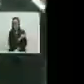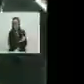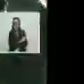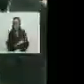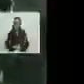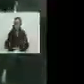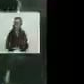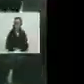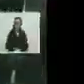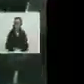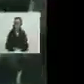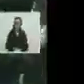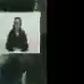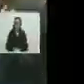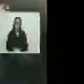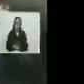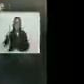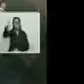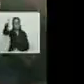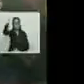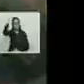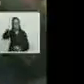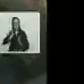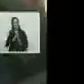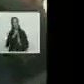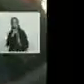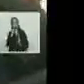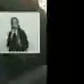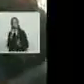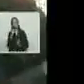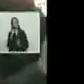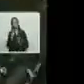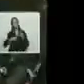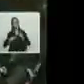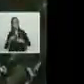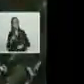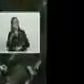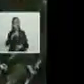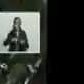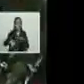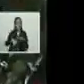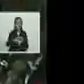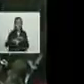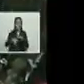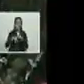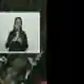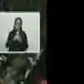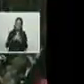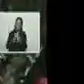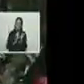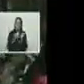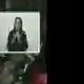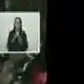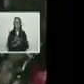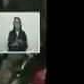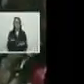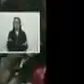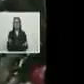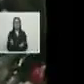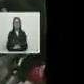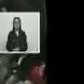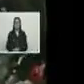con sotana. Nosotros amamos a nuestro Dios creador, amamos a nuestro Jesús redentor,